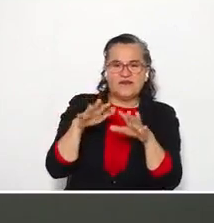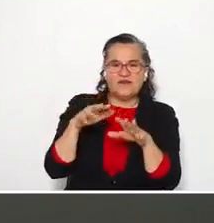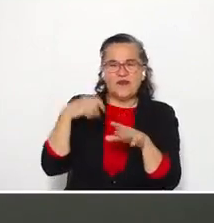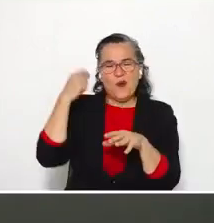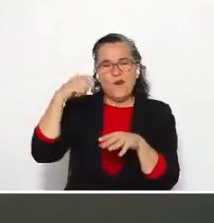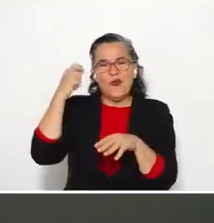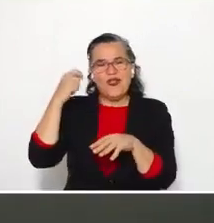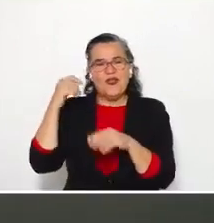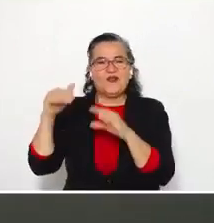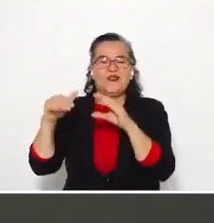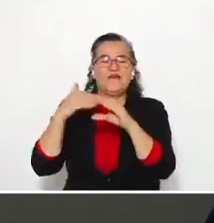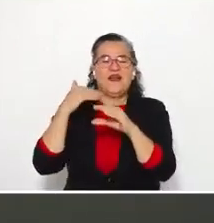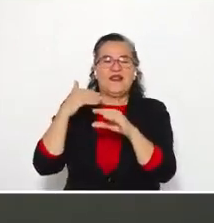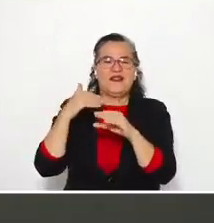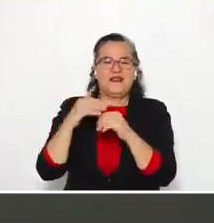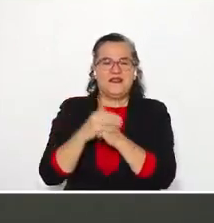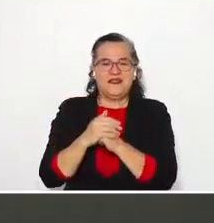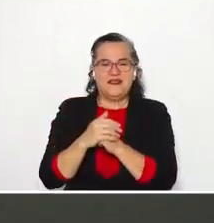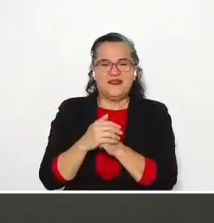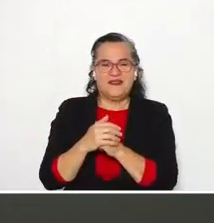mandan por teléfono,